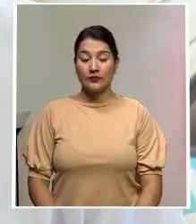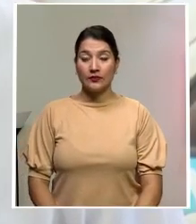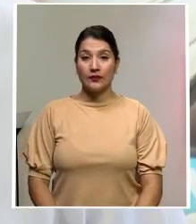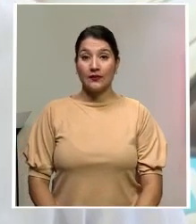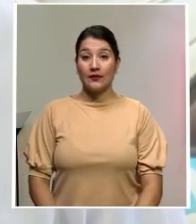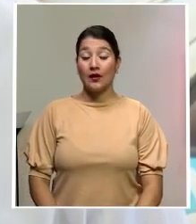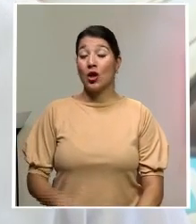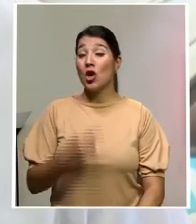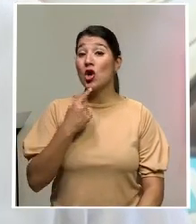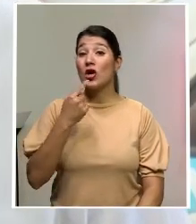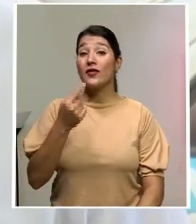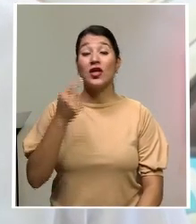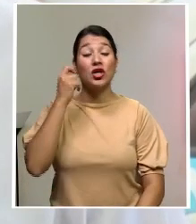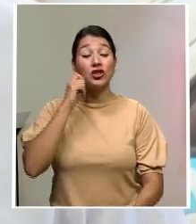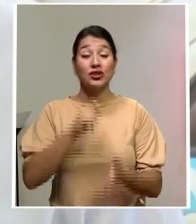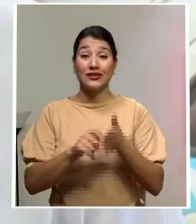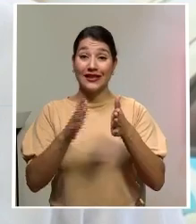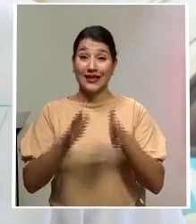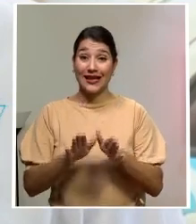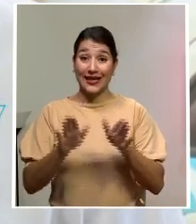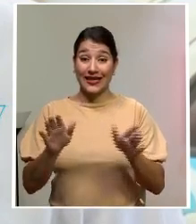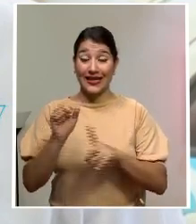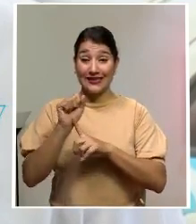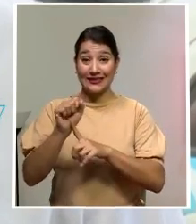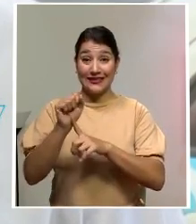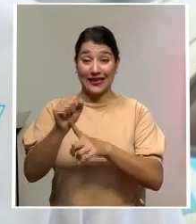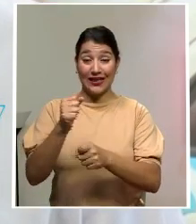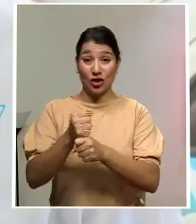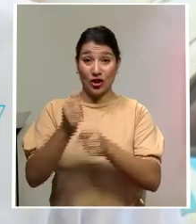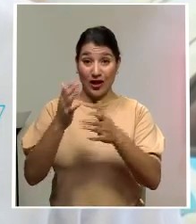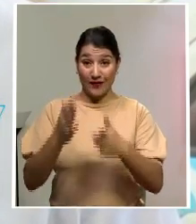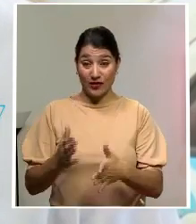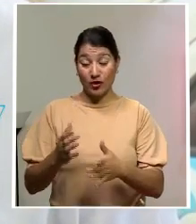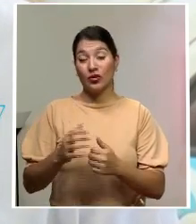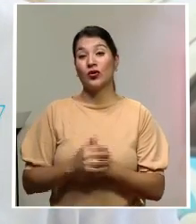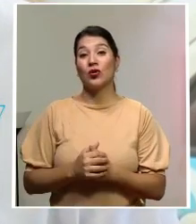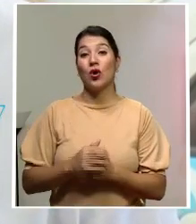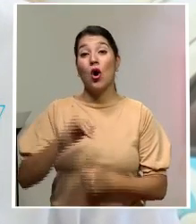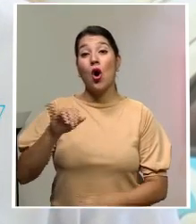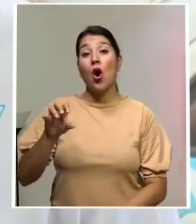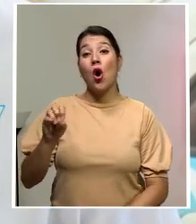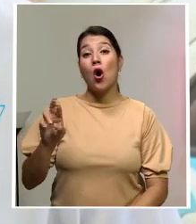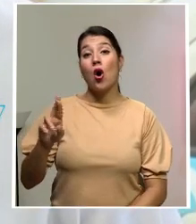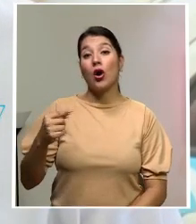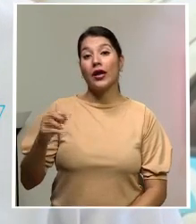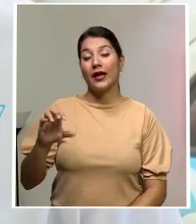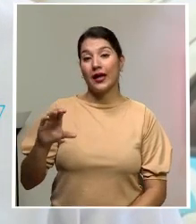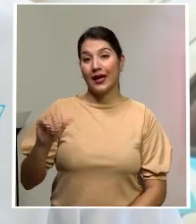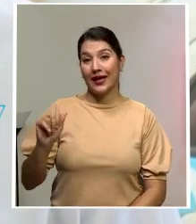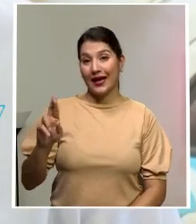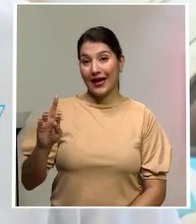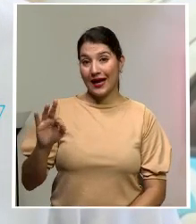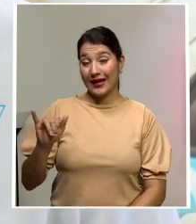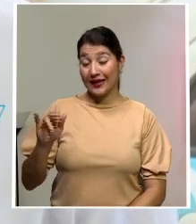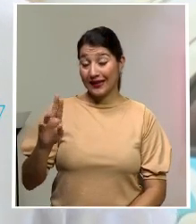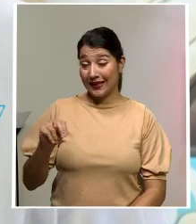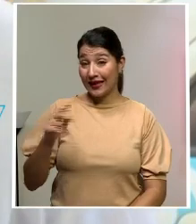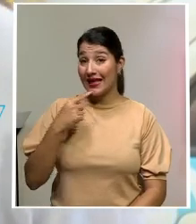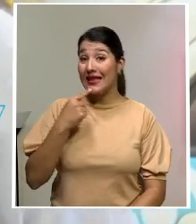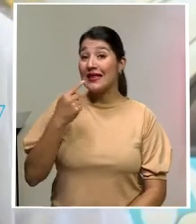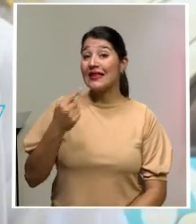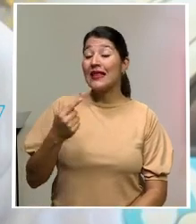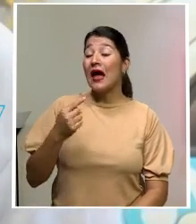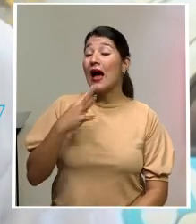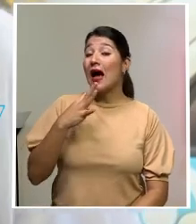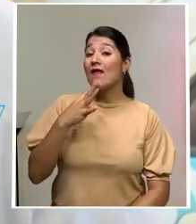Las declaraciones del secretario general del Sindicato de Trabajadores Judiciales Sitrajud, Jorge Cartín, a un medio de comunicación donde hablaba